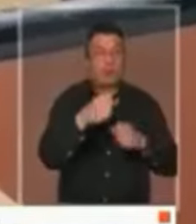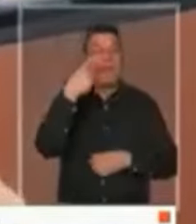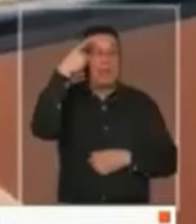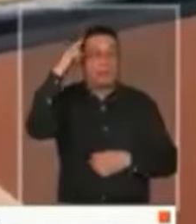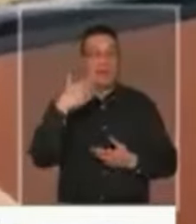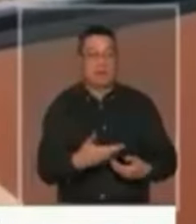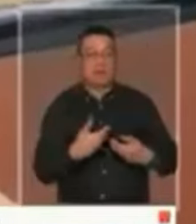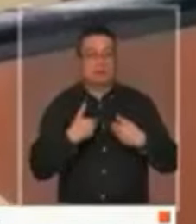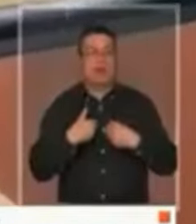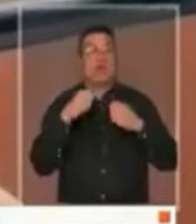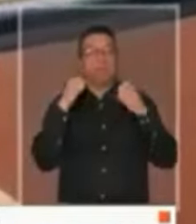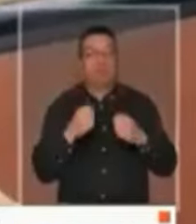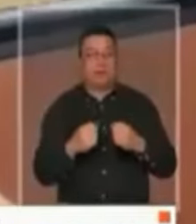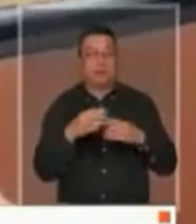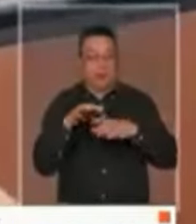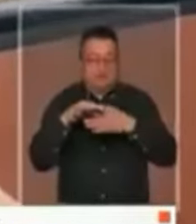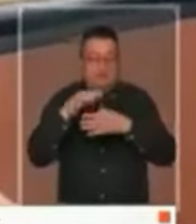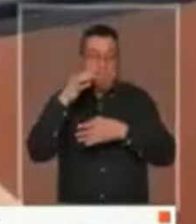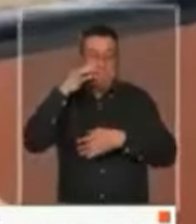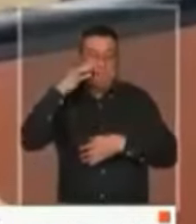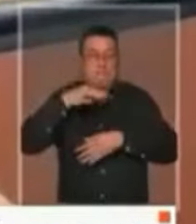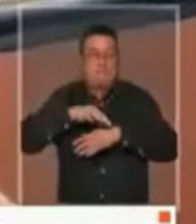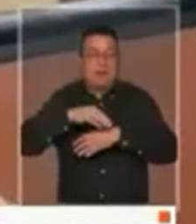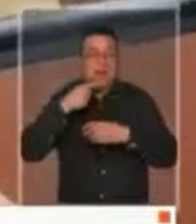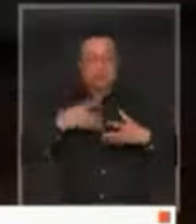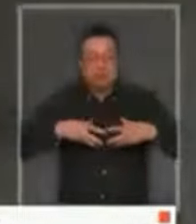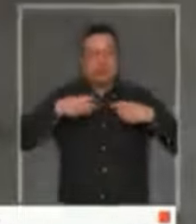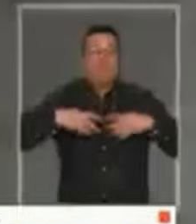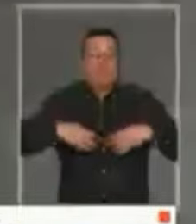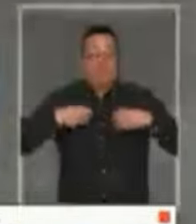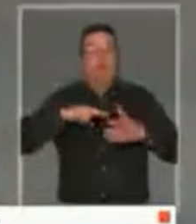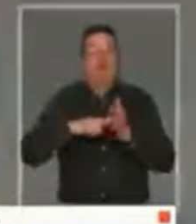también tanto la piel, el sistema respiratorio, etc.